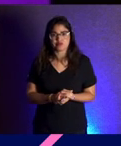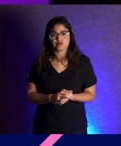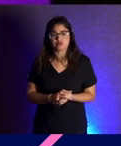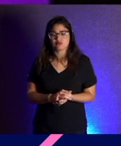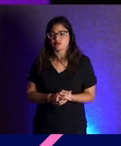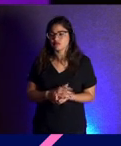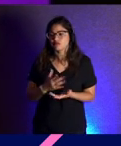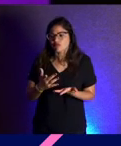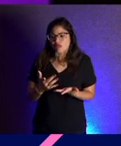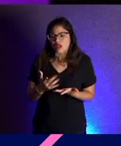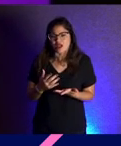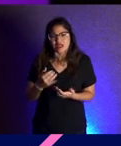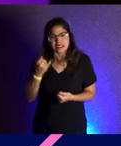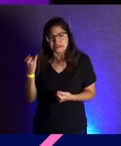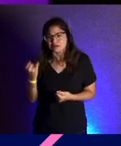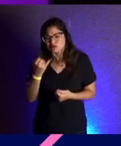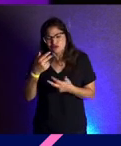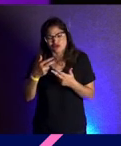importantes para nosotros fue